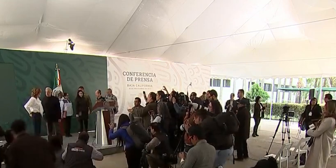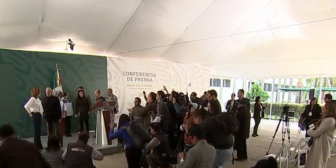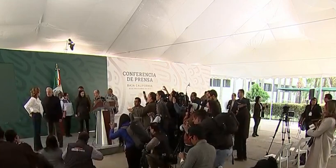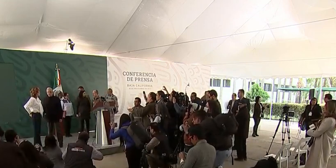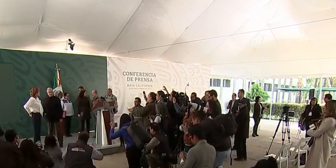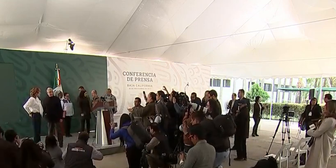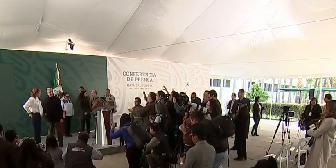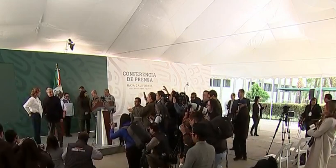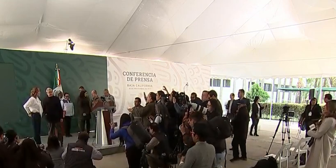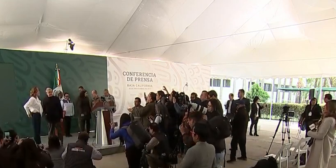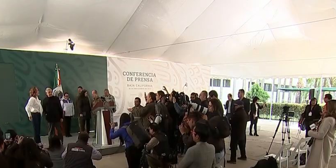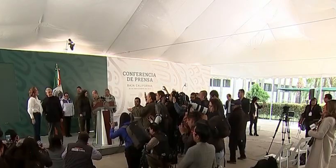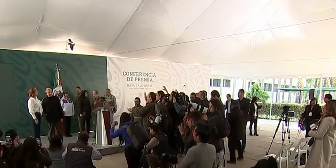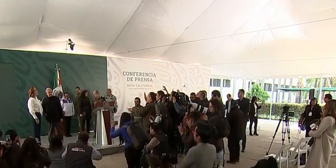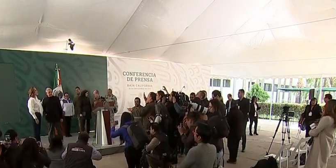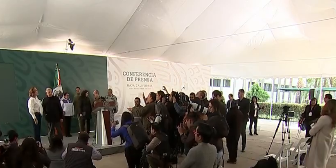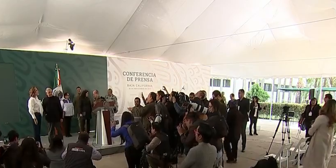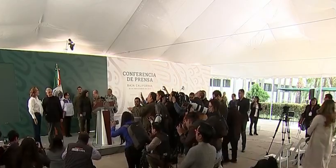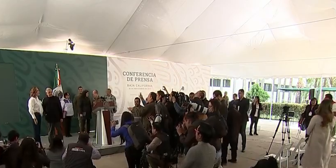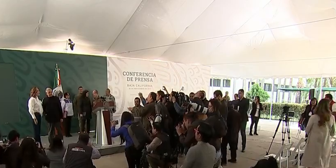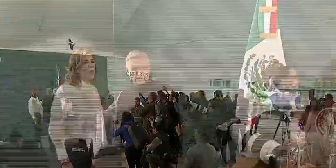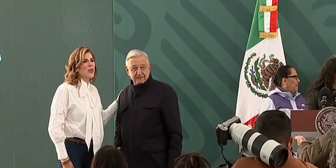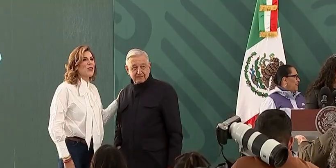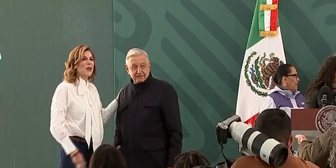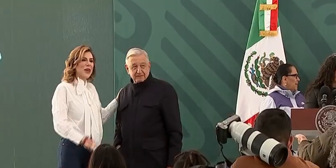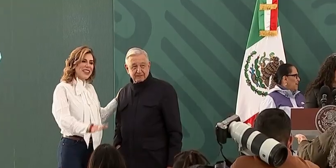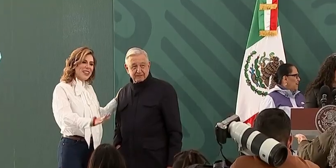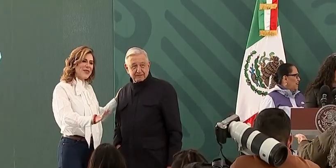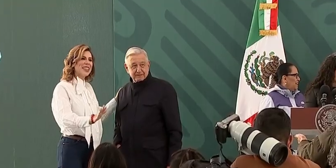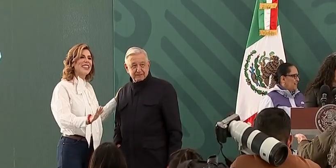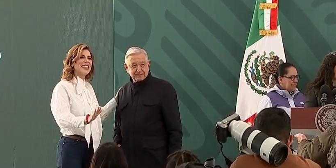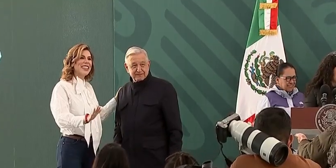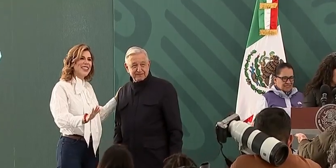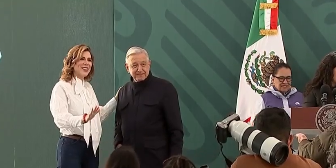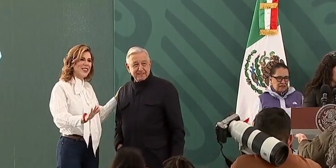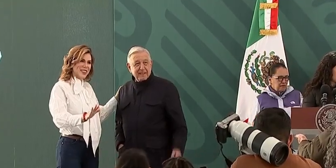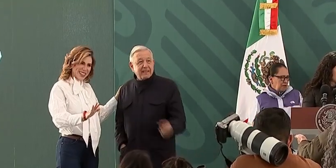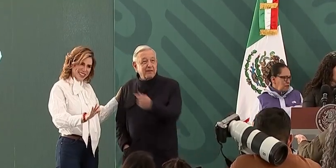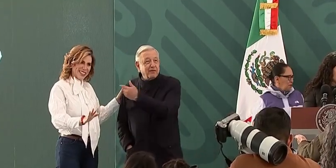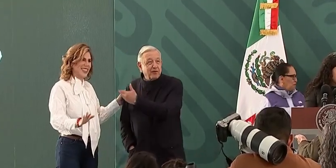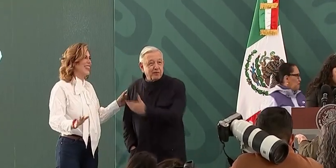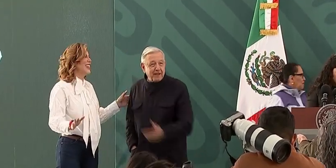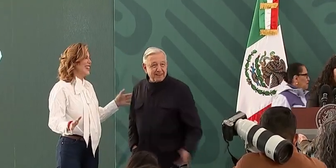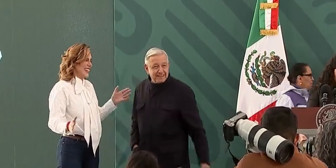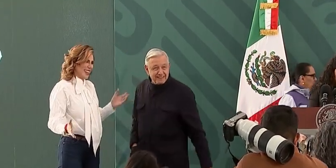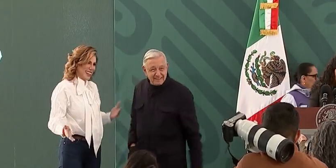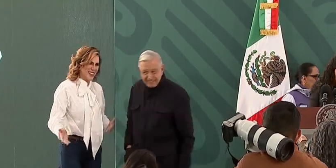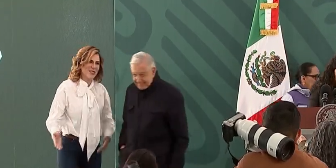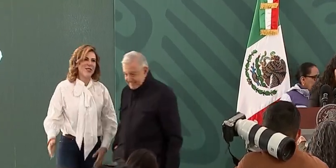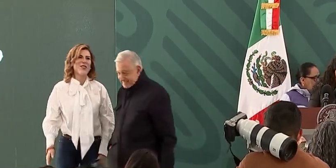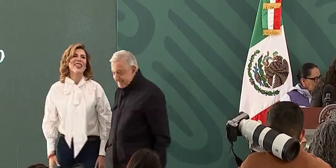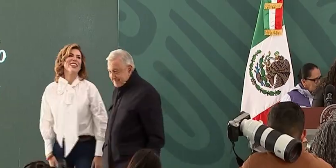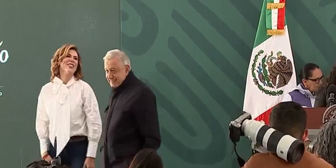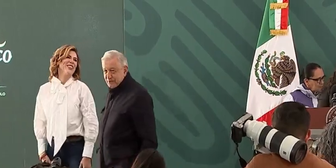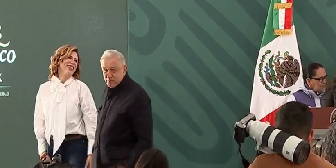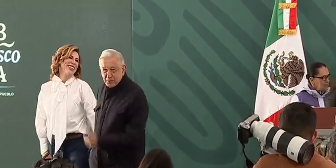pavid con manobras el presidente Nos está dando todo su apoyo aguán tantito es que va a informar